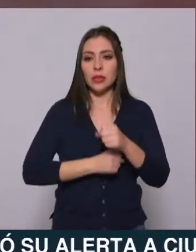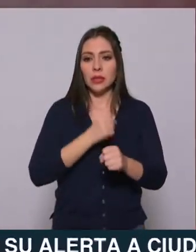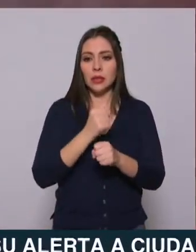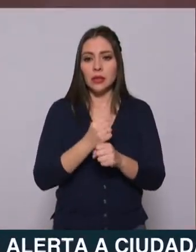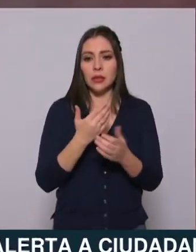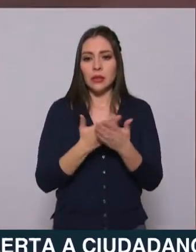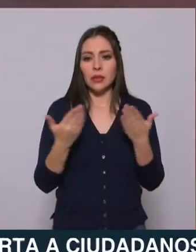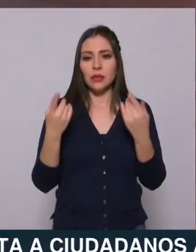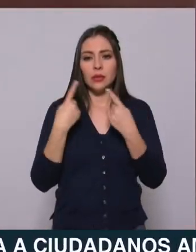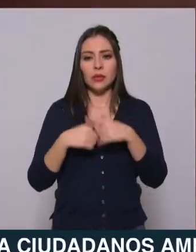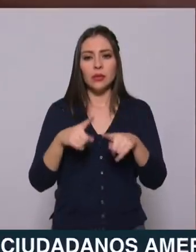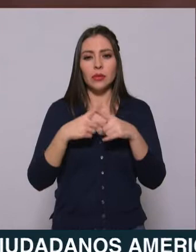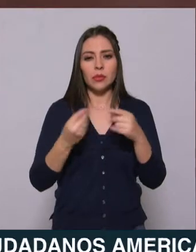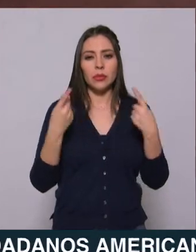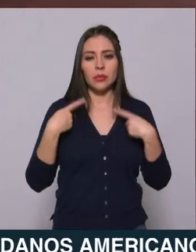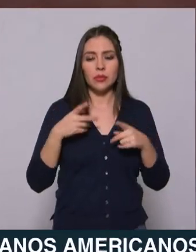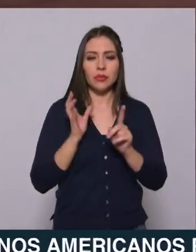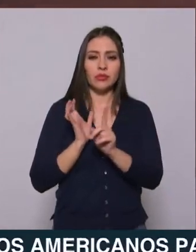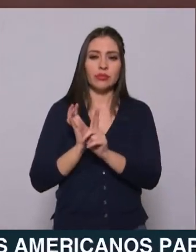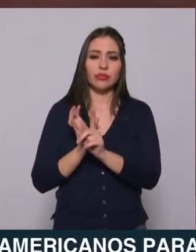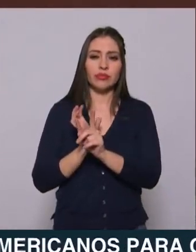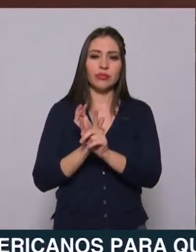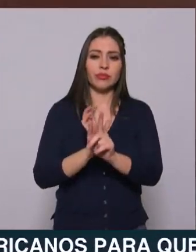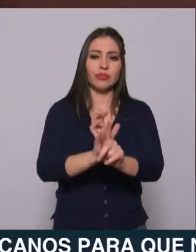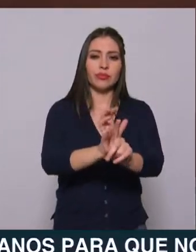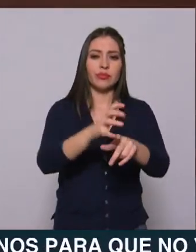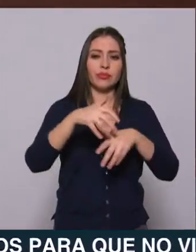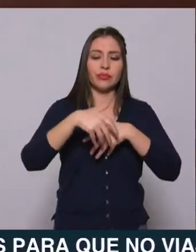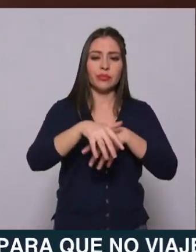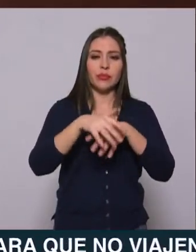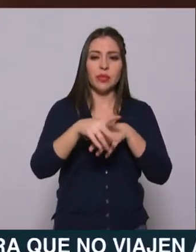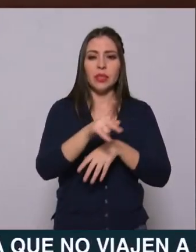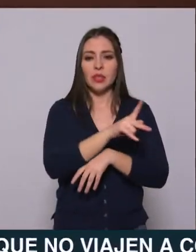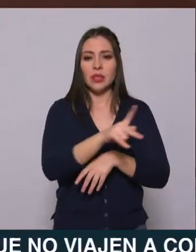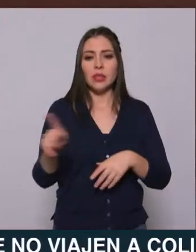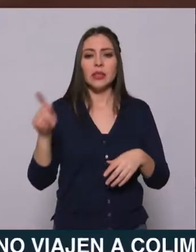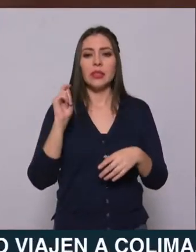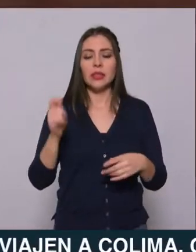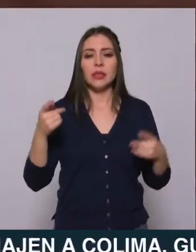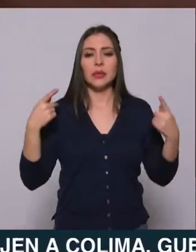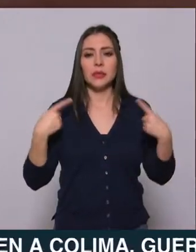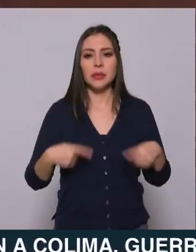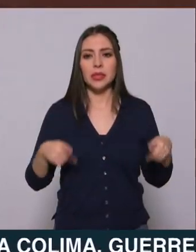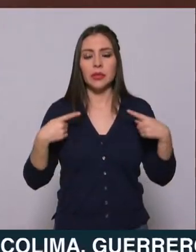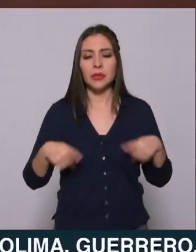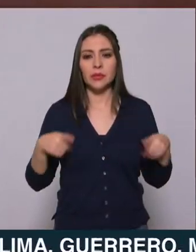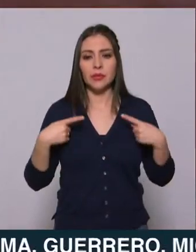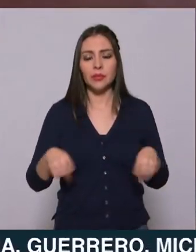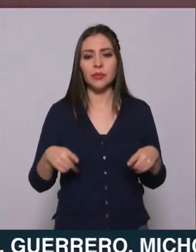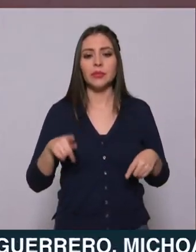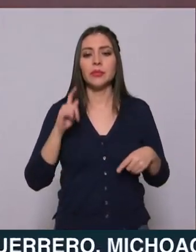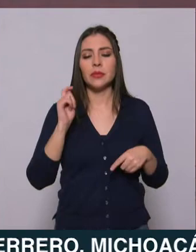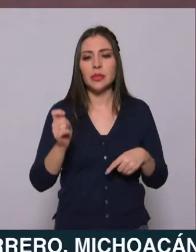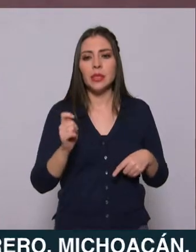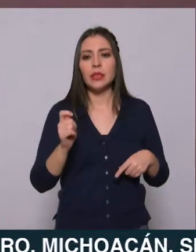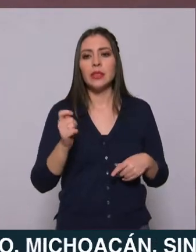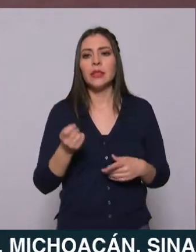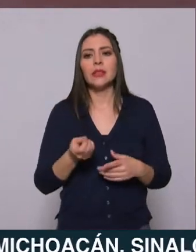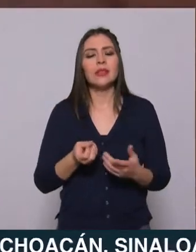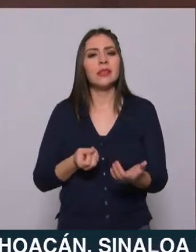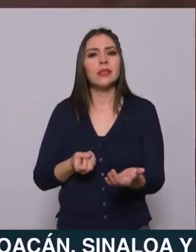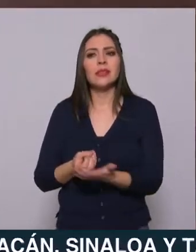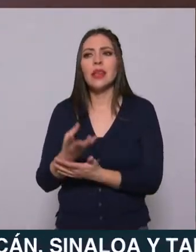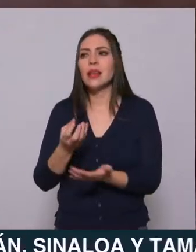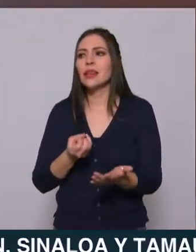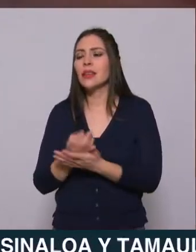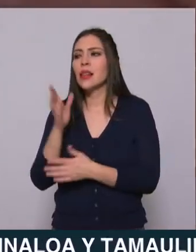las caravanas que vimos pasar por nuestro país, son sobre todo personas que han salido a causa de la violencia.